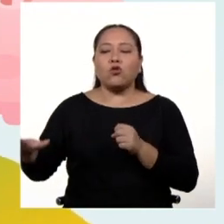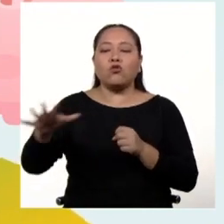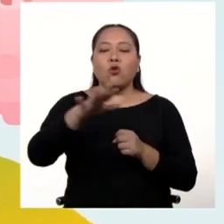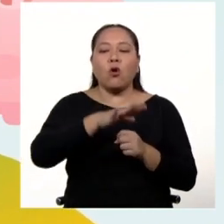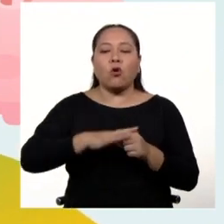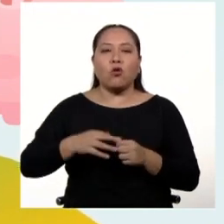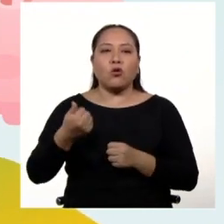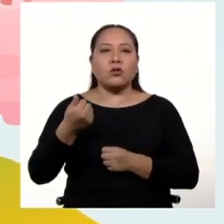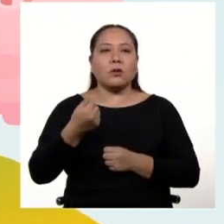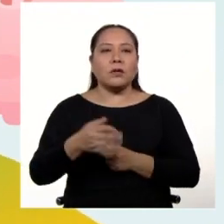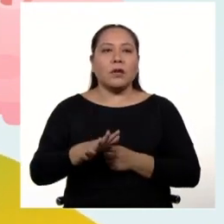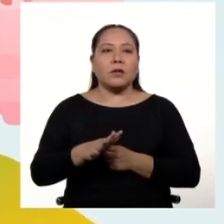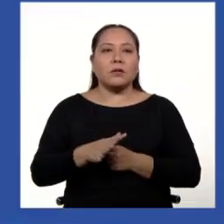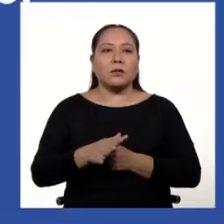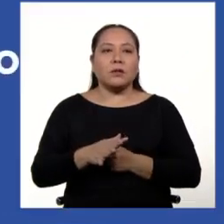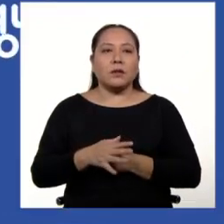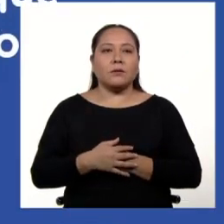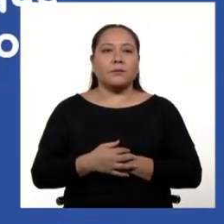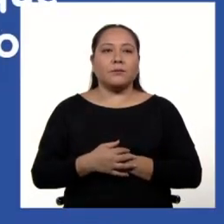años?